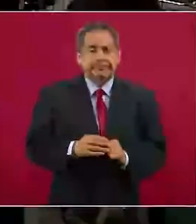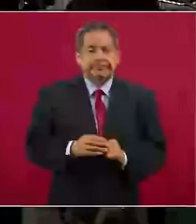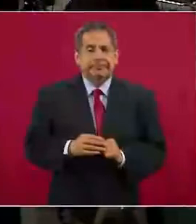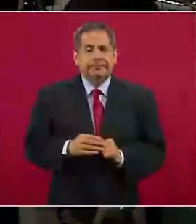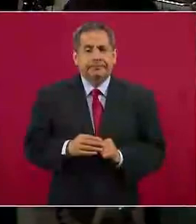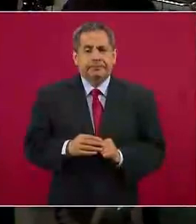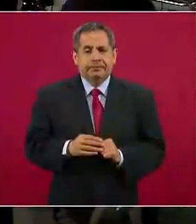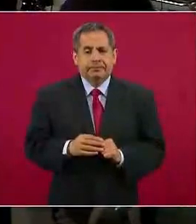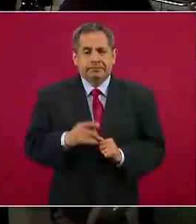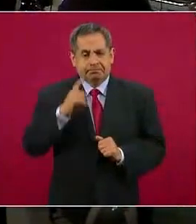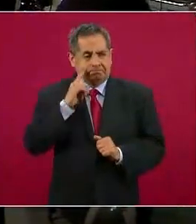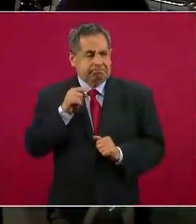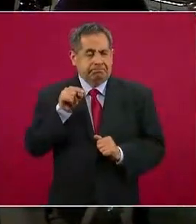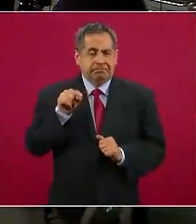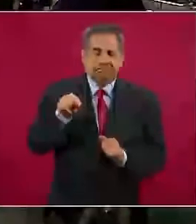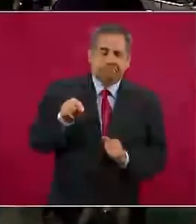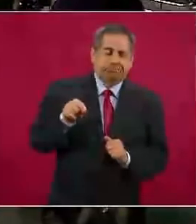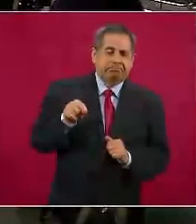despecho